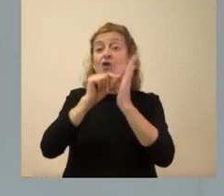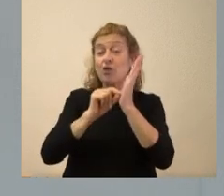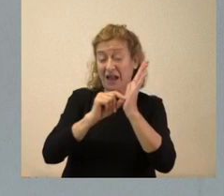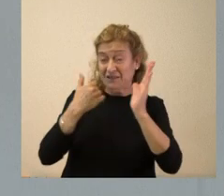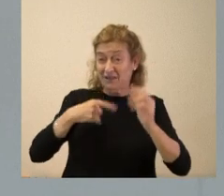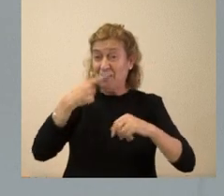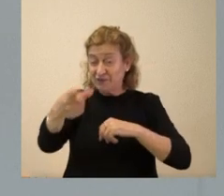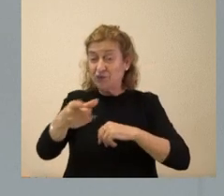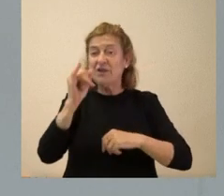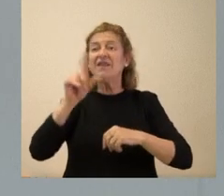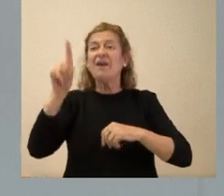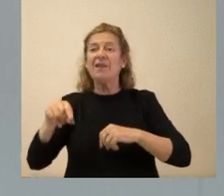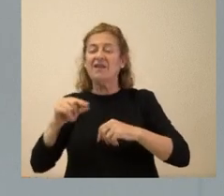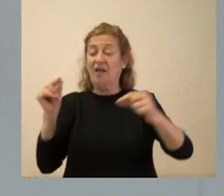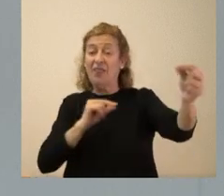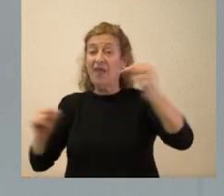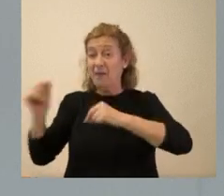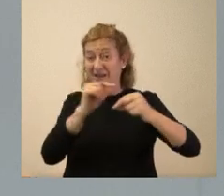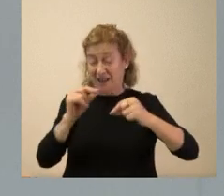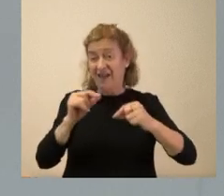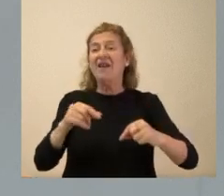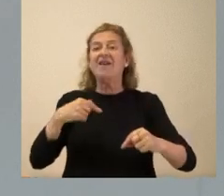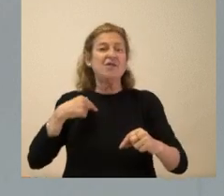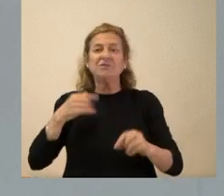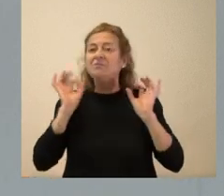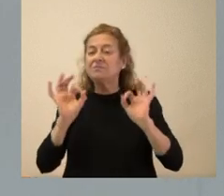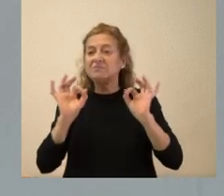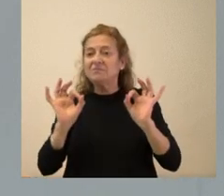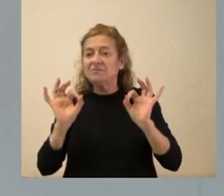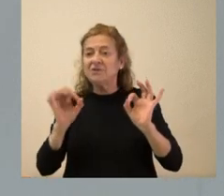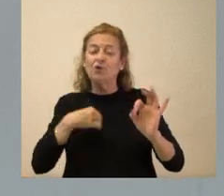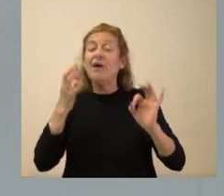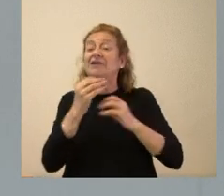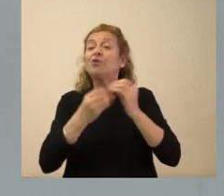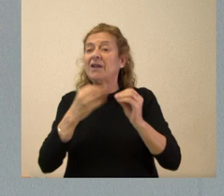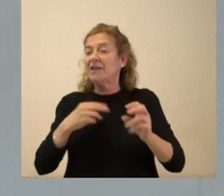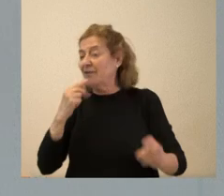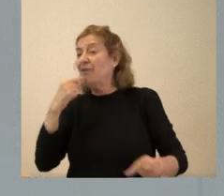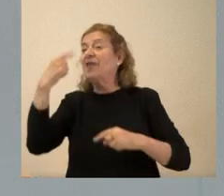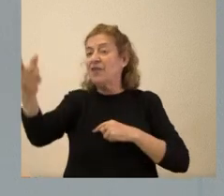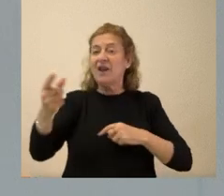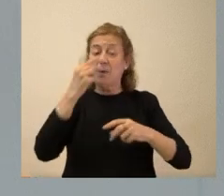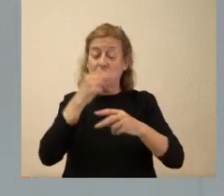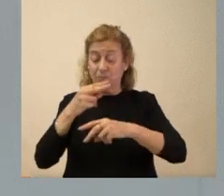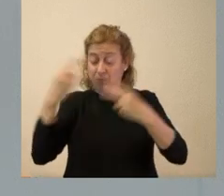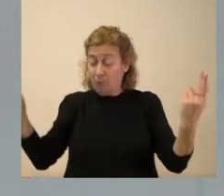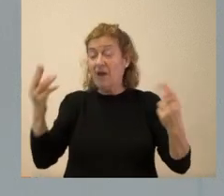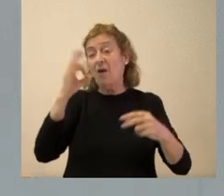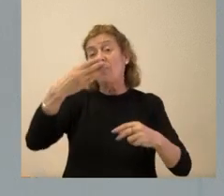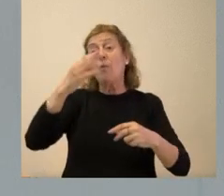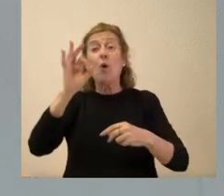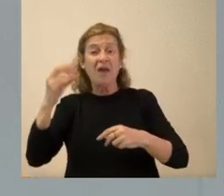y también el debate parlamentario Pues nosotros lo que hemos hecho es estrictamente transmitir a la publicación en el boletín